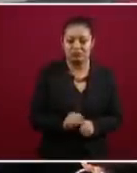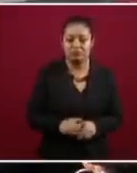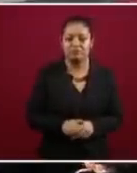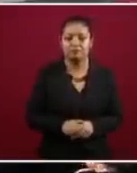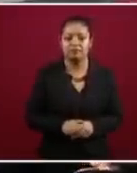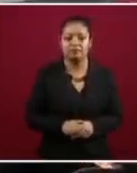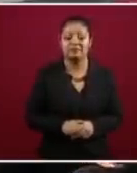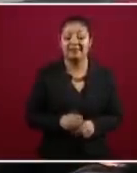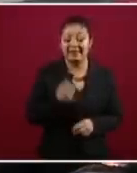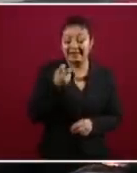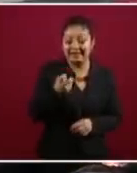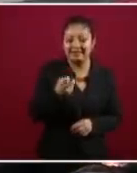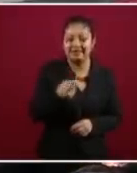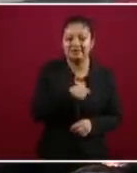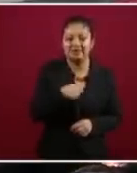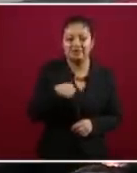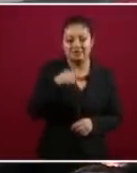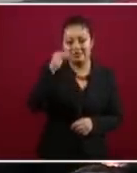. Ese es el plan.